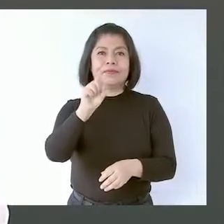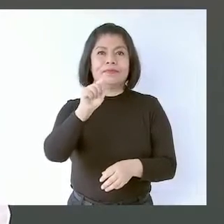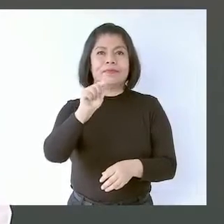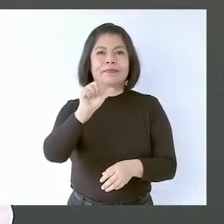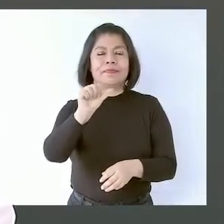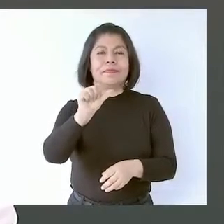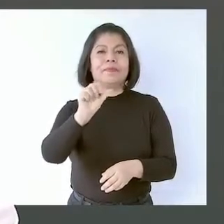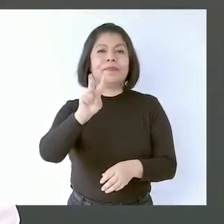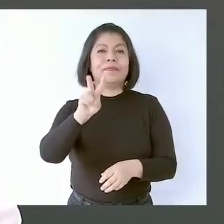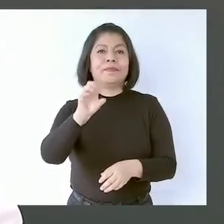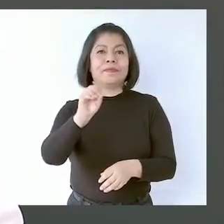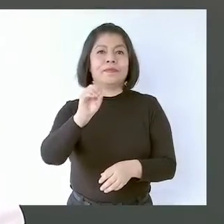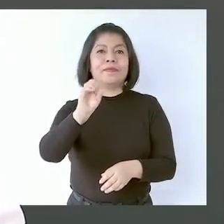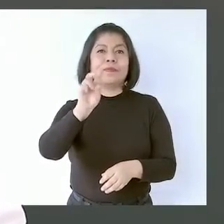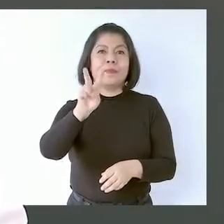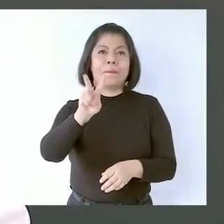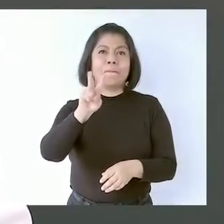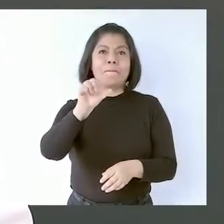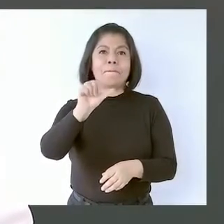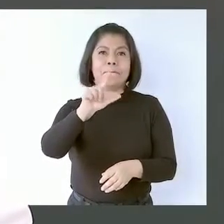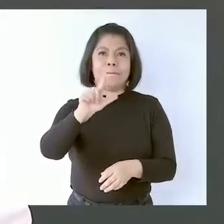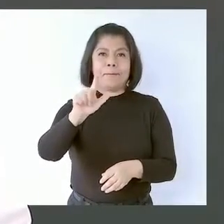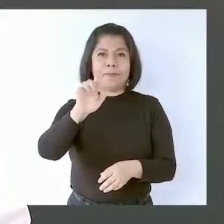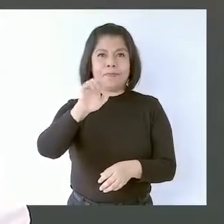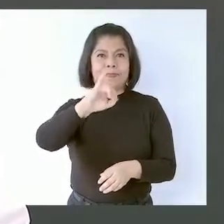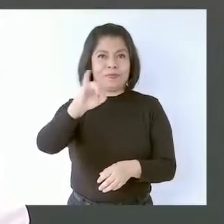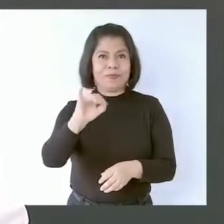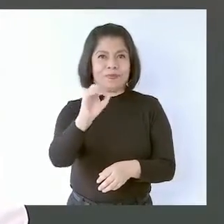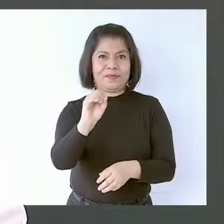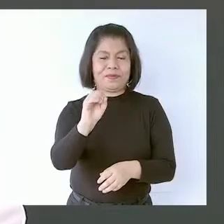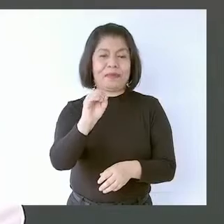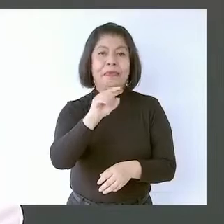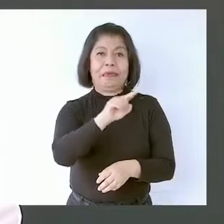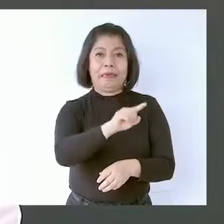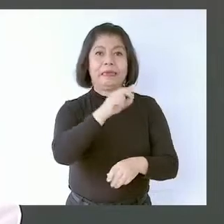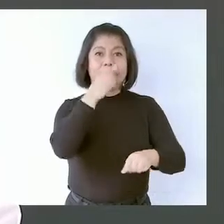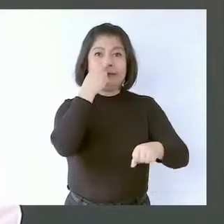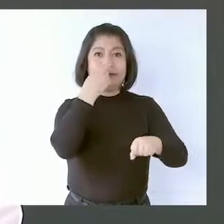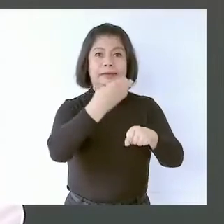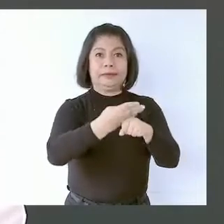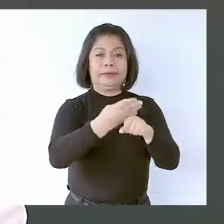que es el responsable